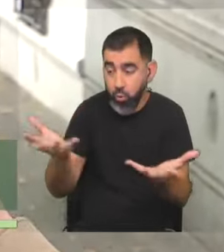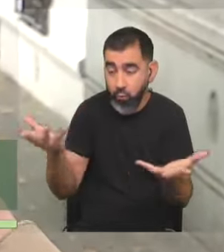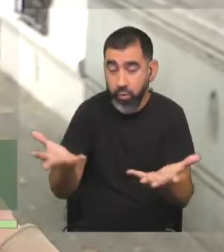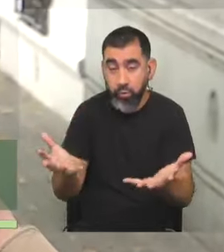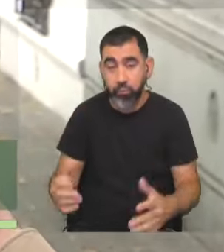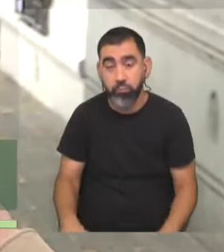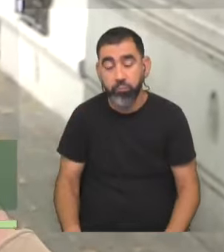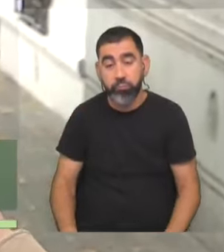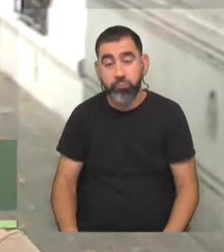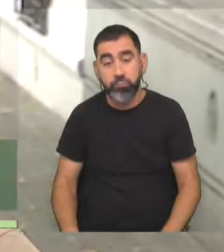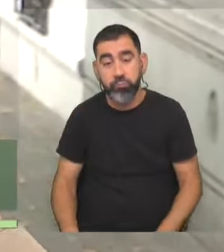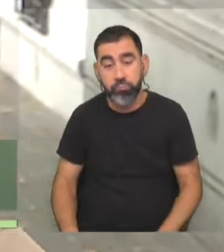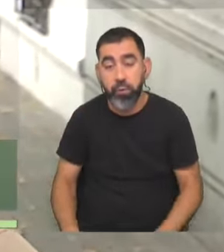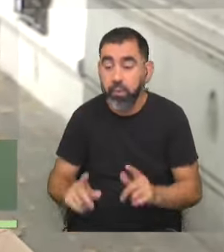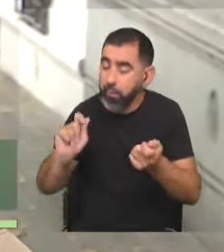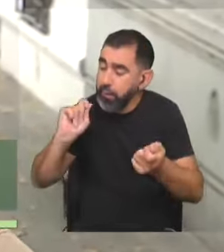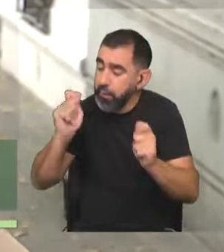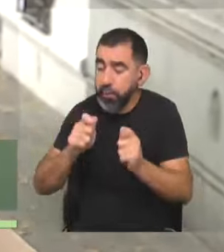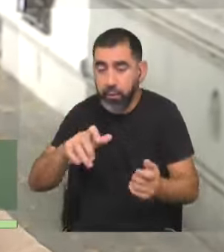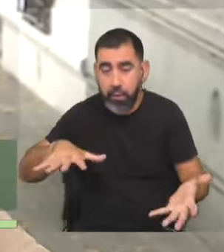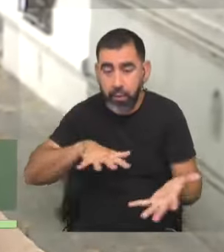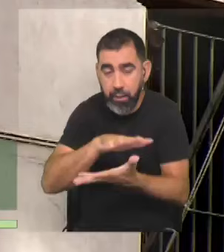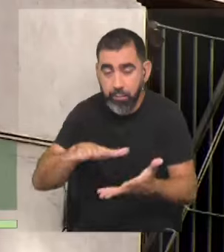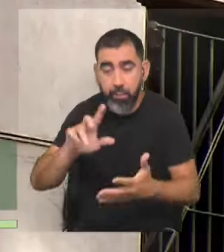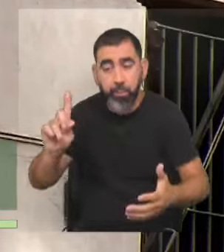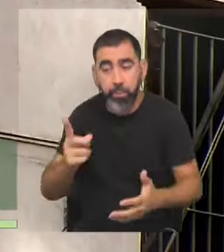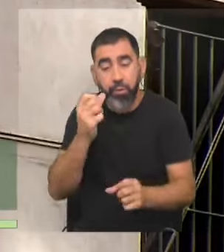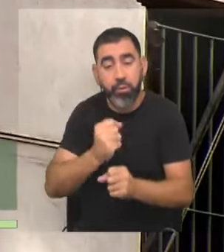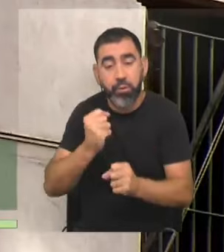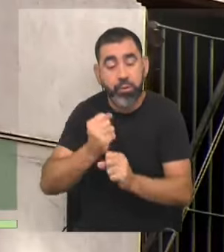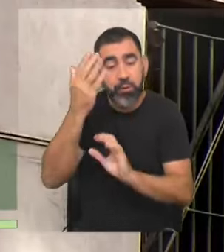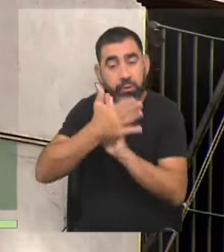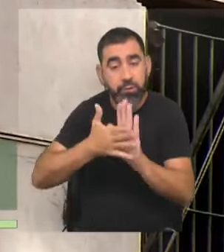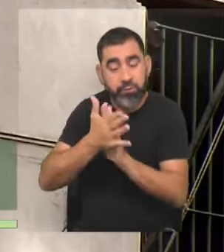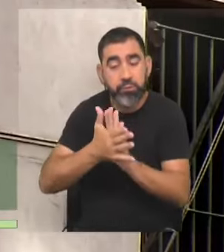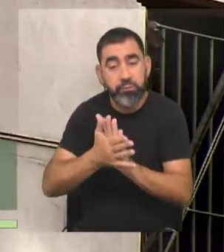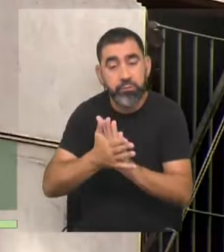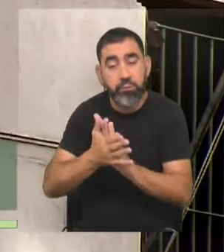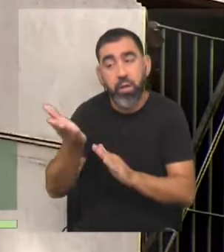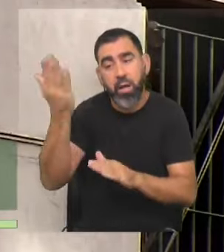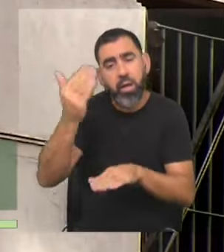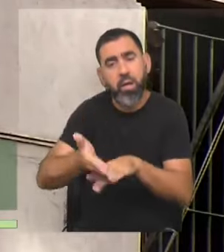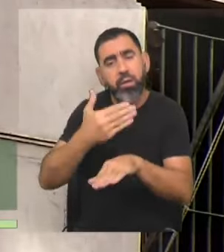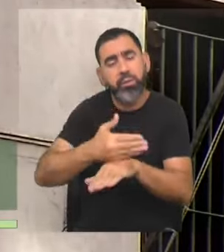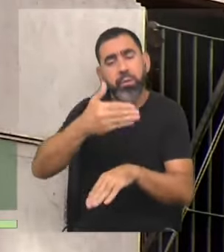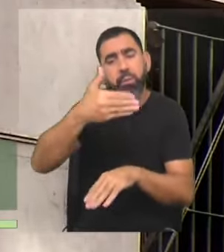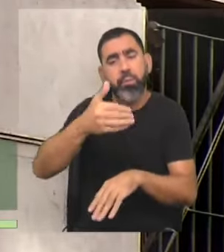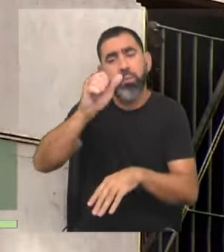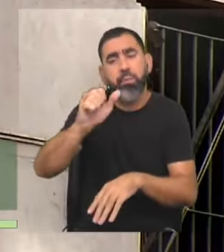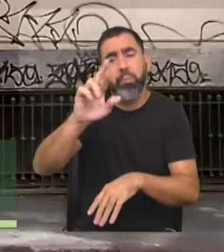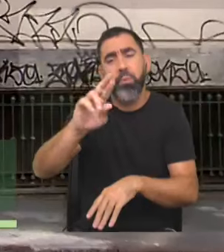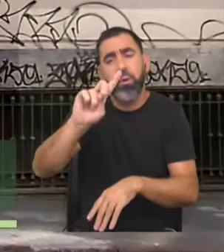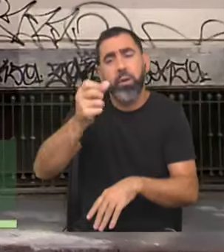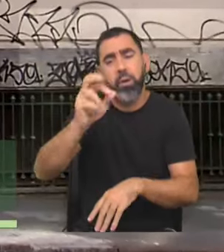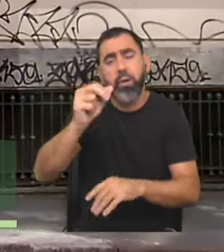con los ojos abiertos bueno vamos a cambiar esa realidad vamos a priorizar el trabajo Nacional de una vez por todas ayer el precandidato Vergara decía que estamos en el